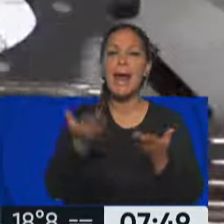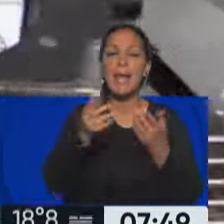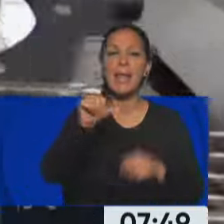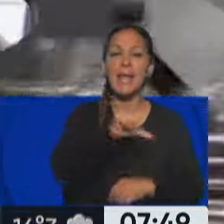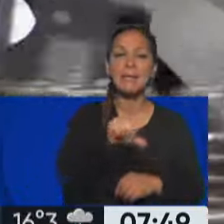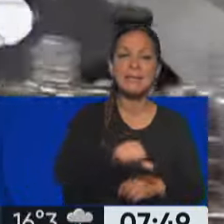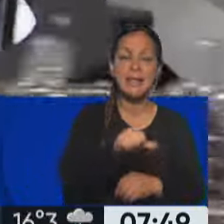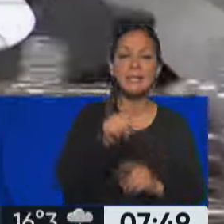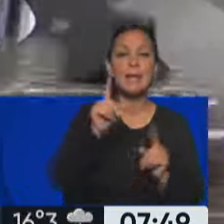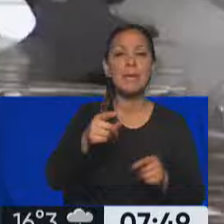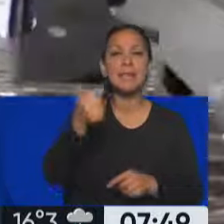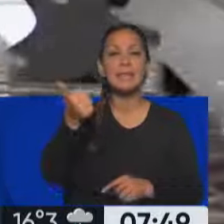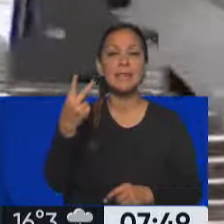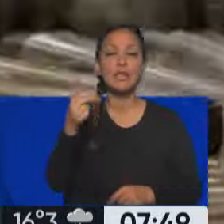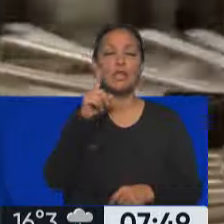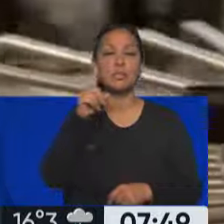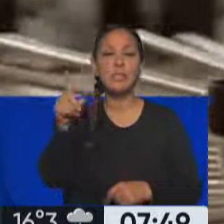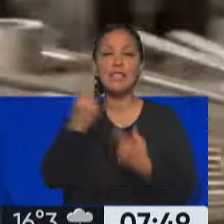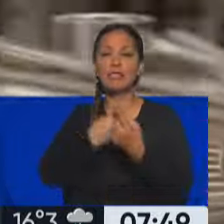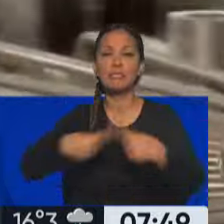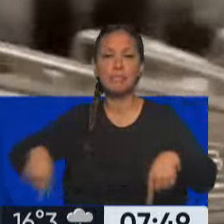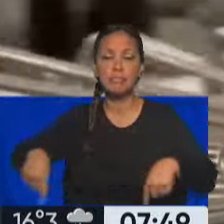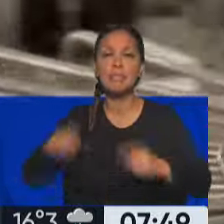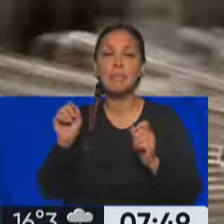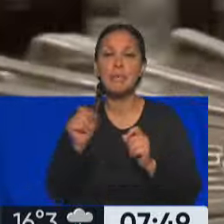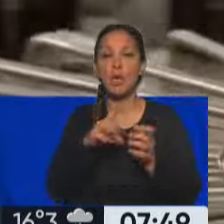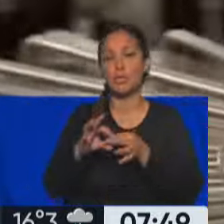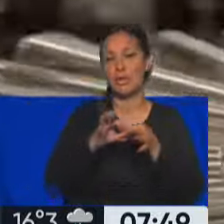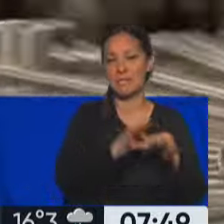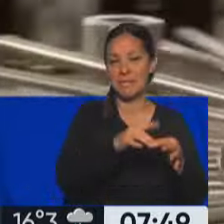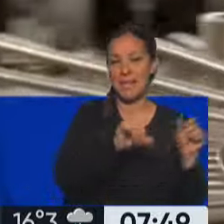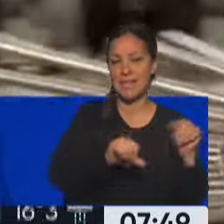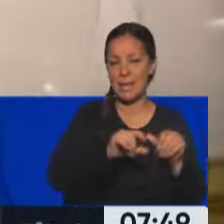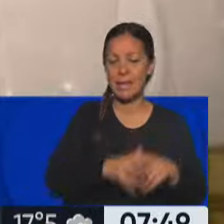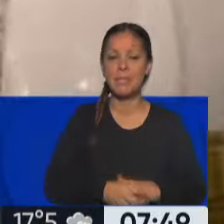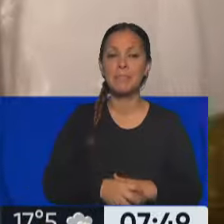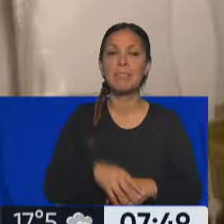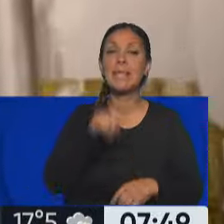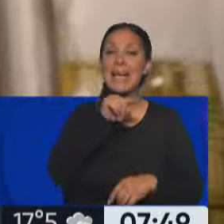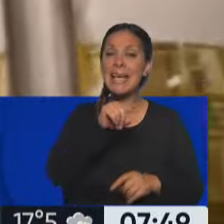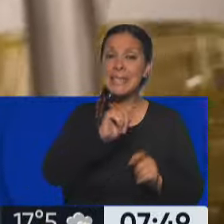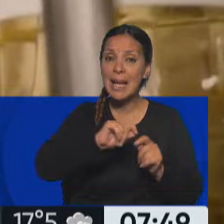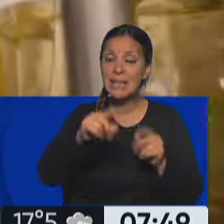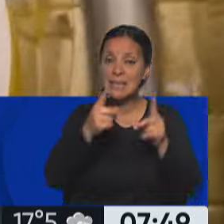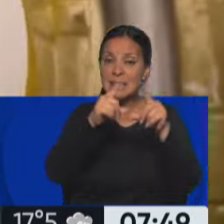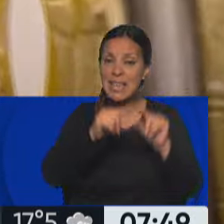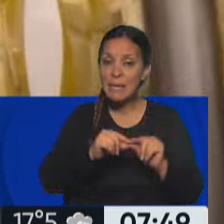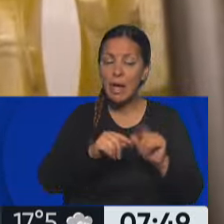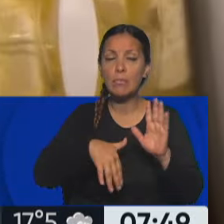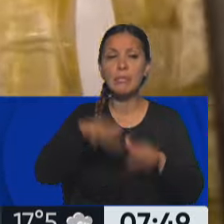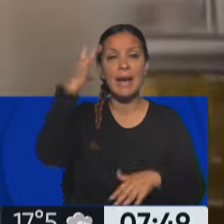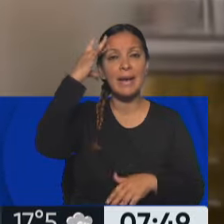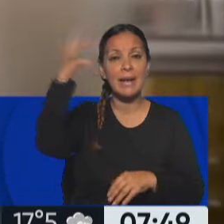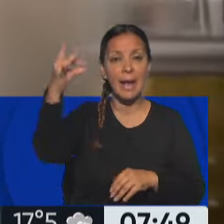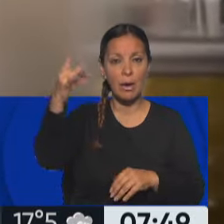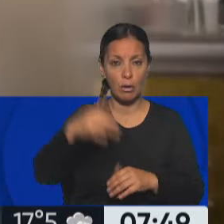962,000 toneladas de subproductos esta es la mayor cifra en 18 años y apenas 80,000 toneladas por